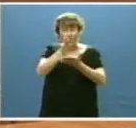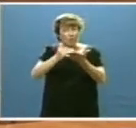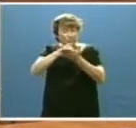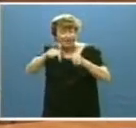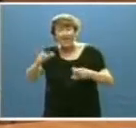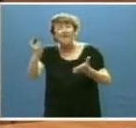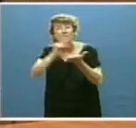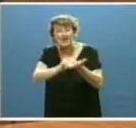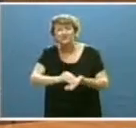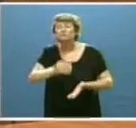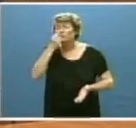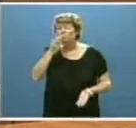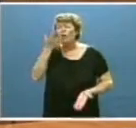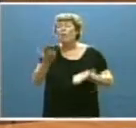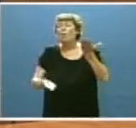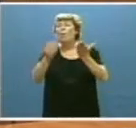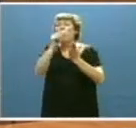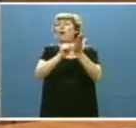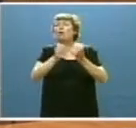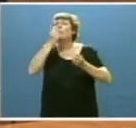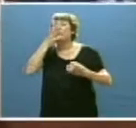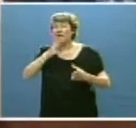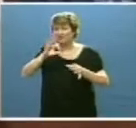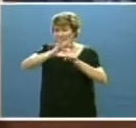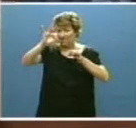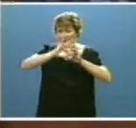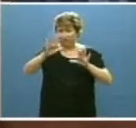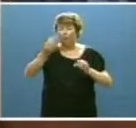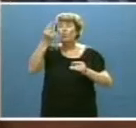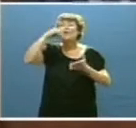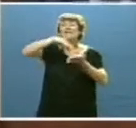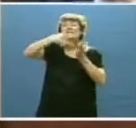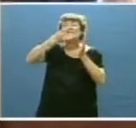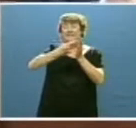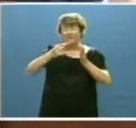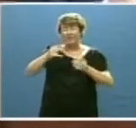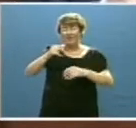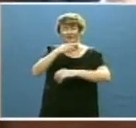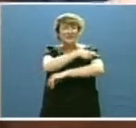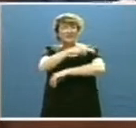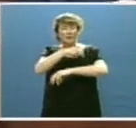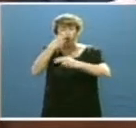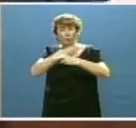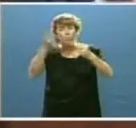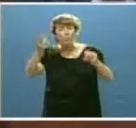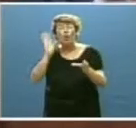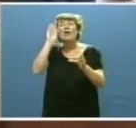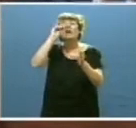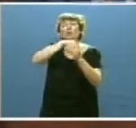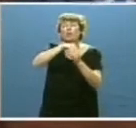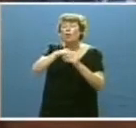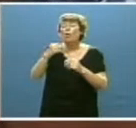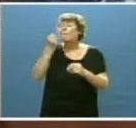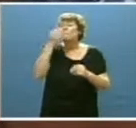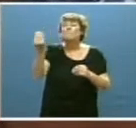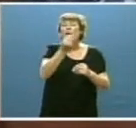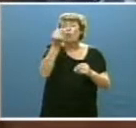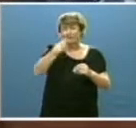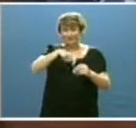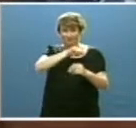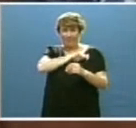mantenido la buena valoración de sus servicios con un sistema sanitario público incluido en el grupo de los mejores de españa por la